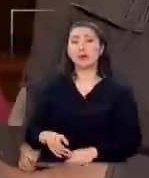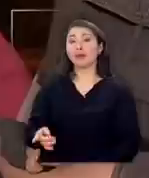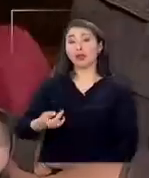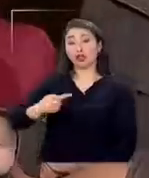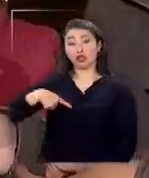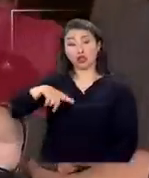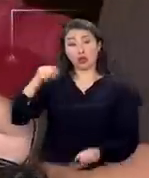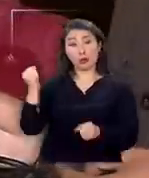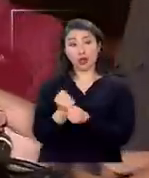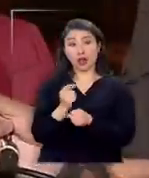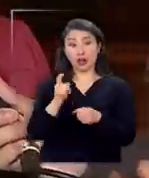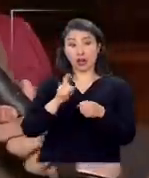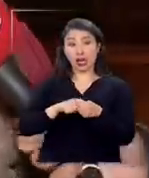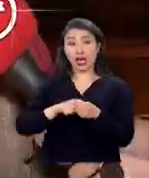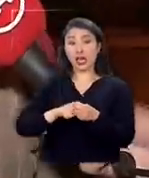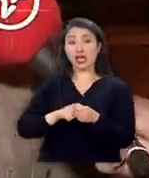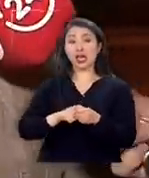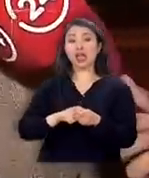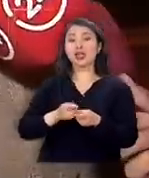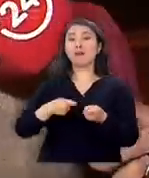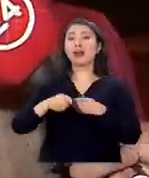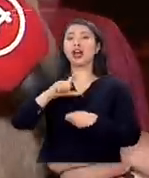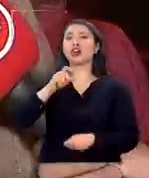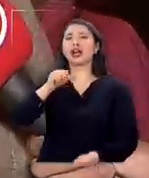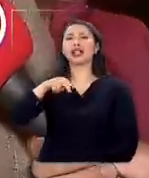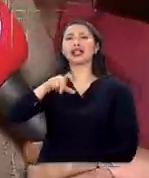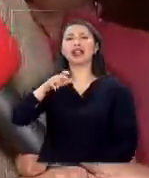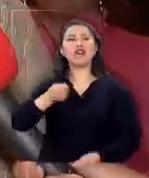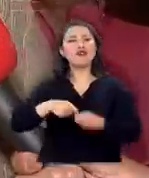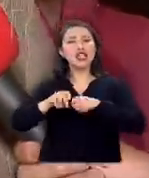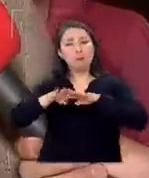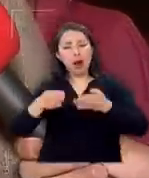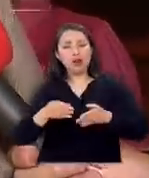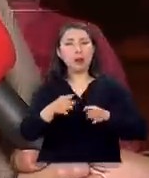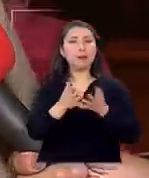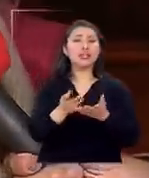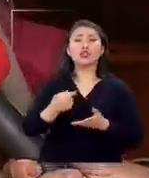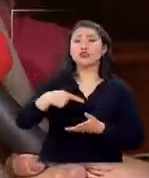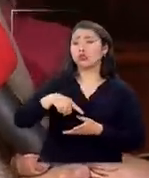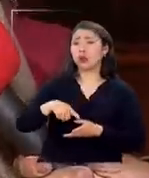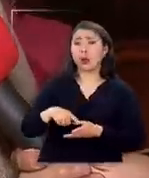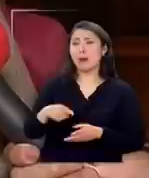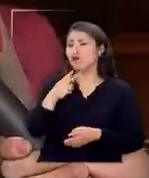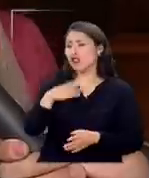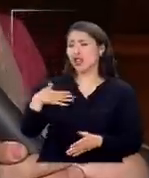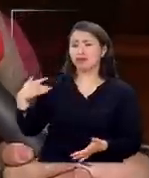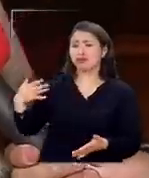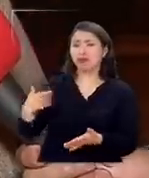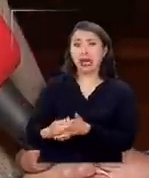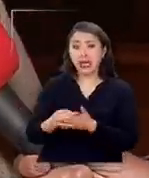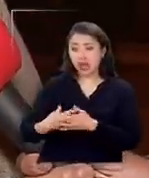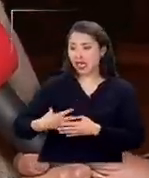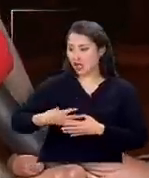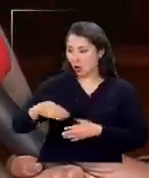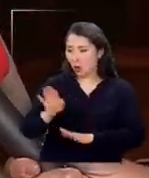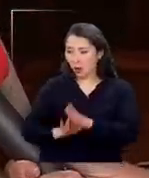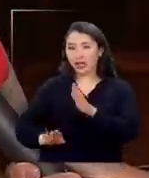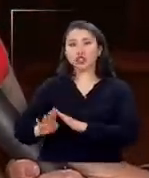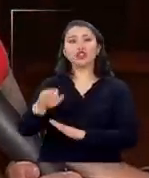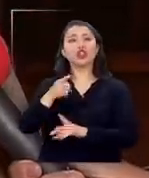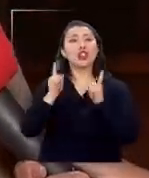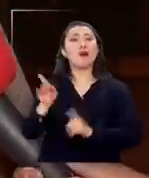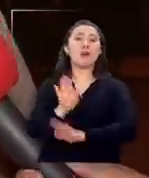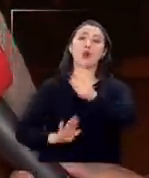nosotros somos trabajadores de aquí del mercado de La Ganga, llevamos toda una vida aquí. Nosotros hemos criado nuestros hijos aquí en la ganadería, así tenemos que